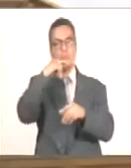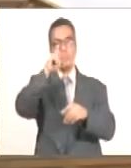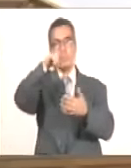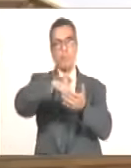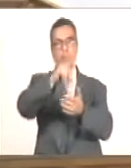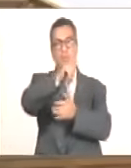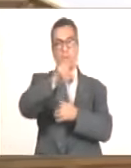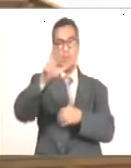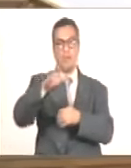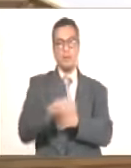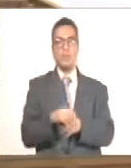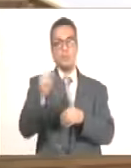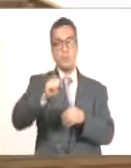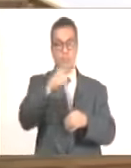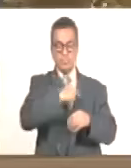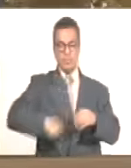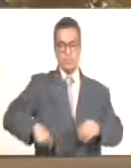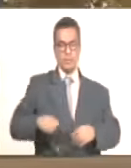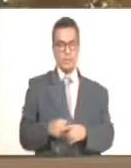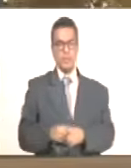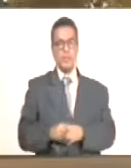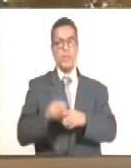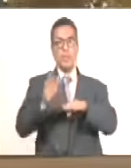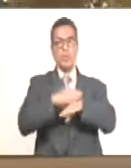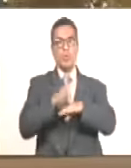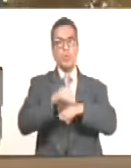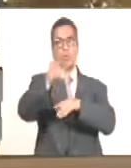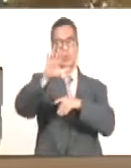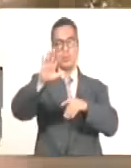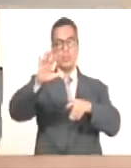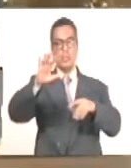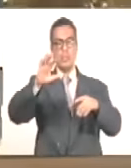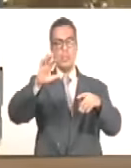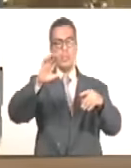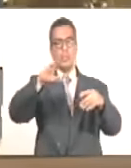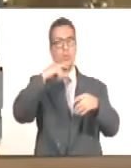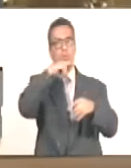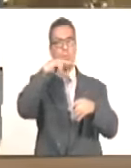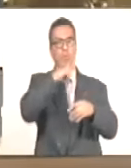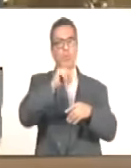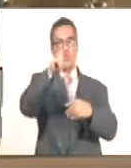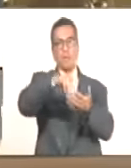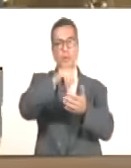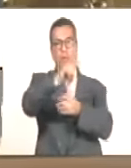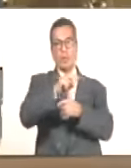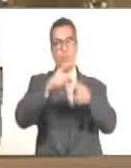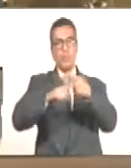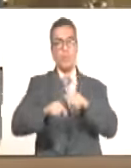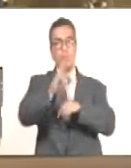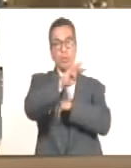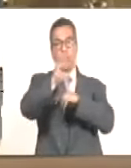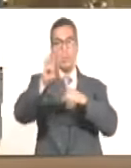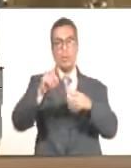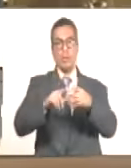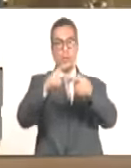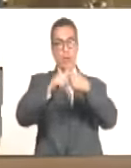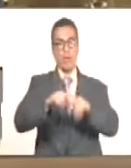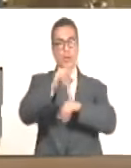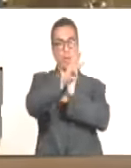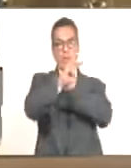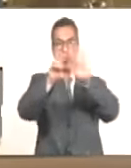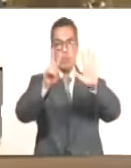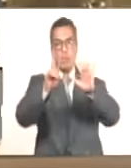de 2023. Sí, señor presidente. Jueves 5 de octubre de 2023, sesión ordinaria número 44, acta número